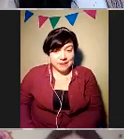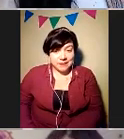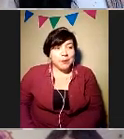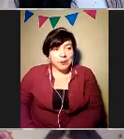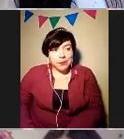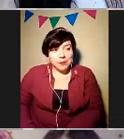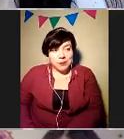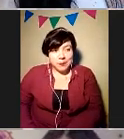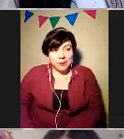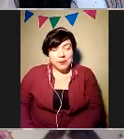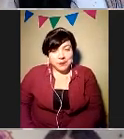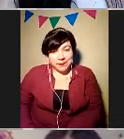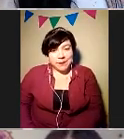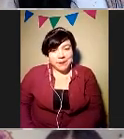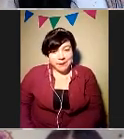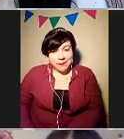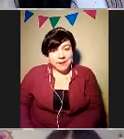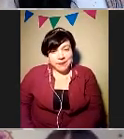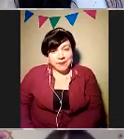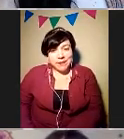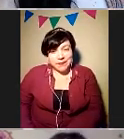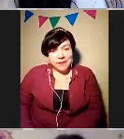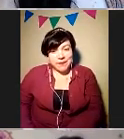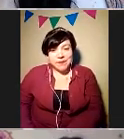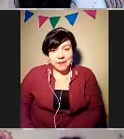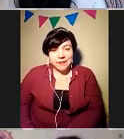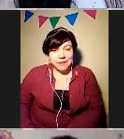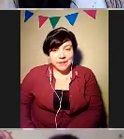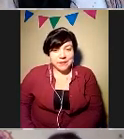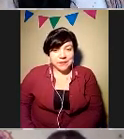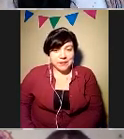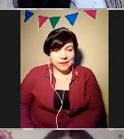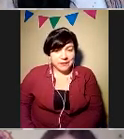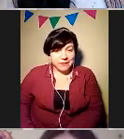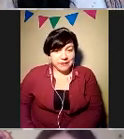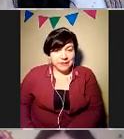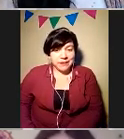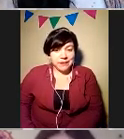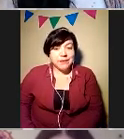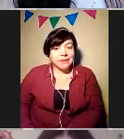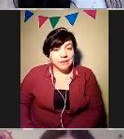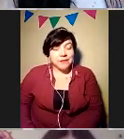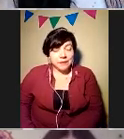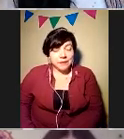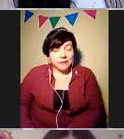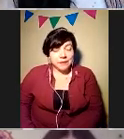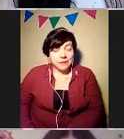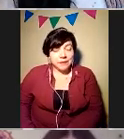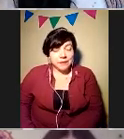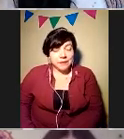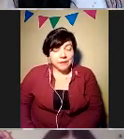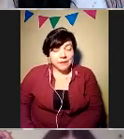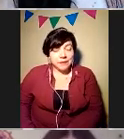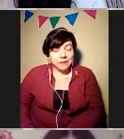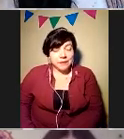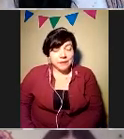XL, es casi lo mismo. No hay gran diferencia en el retail. Y en verdad no son medidas reales, no son medidas del